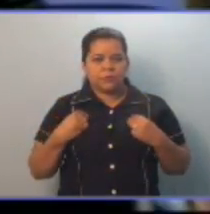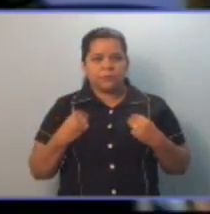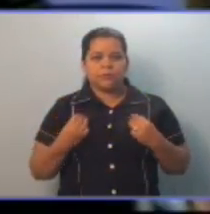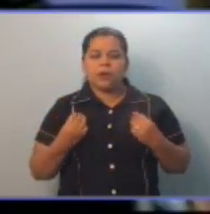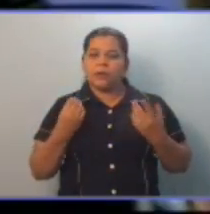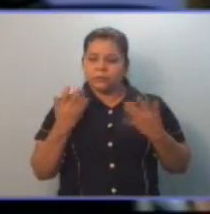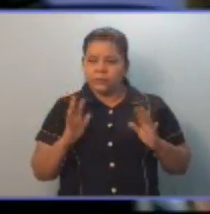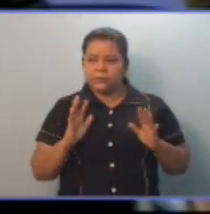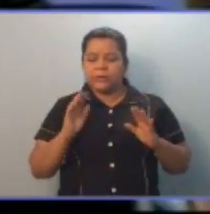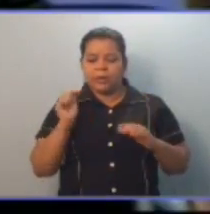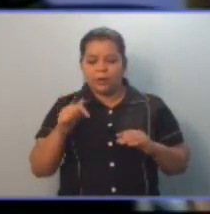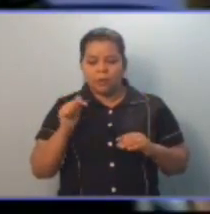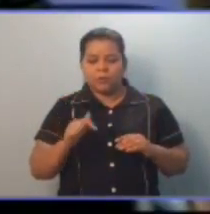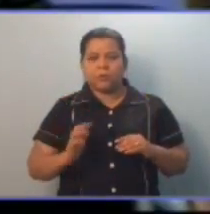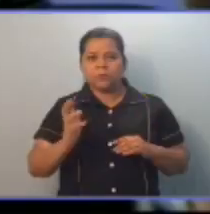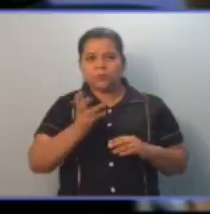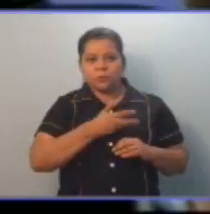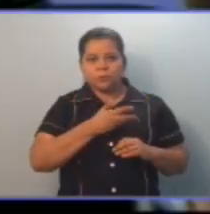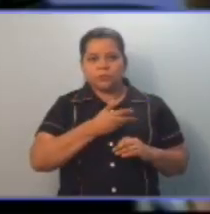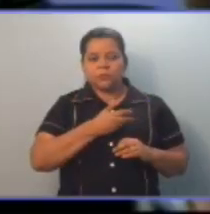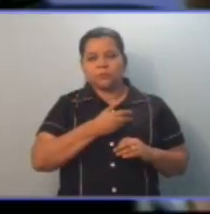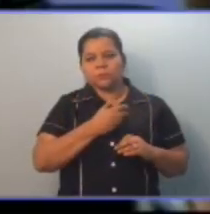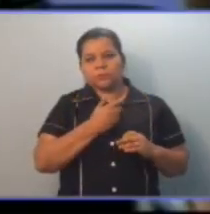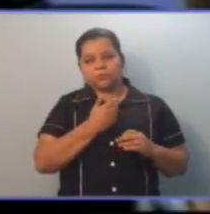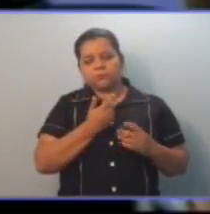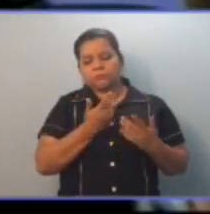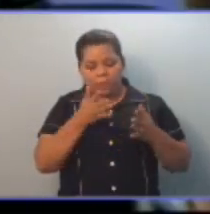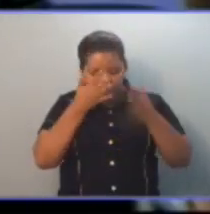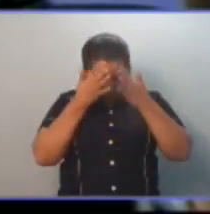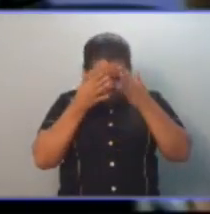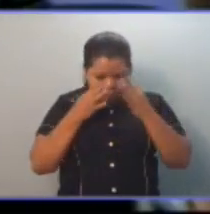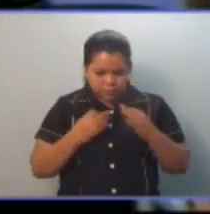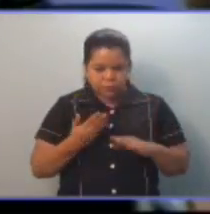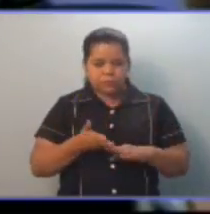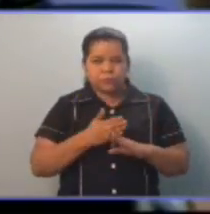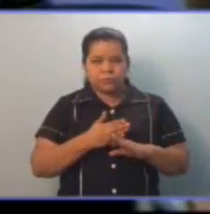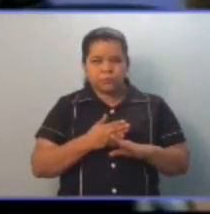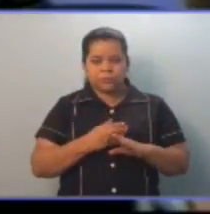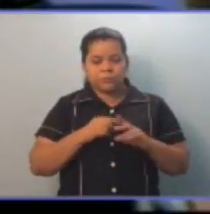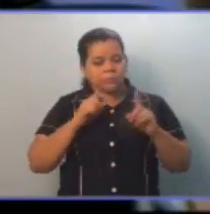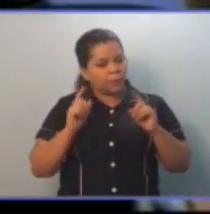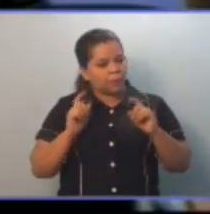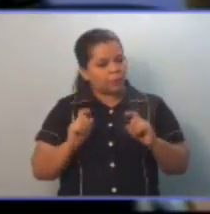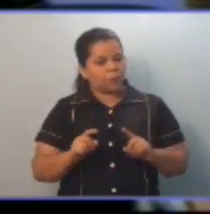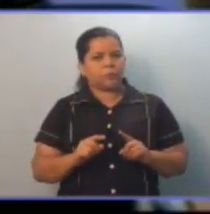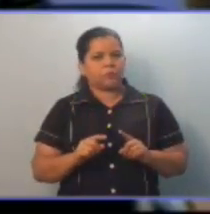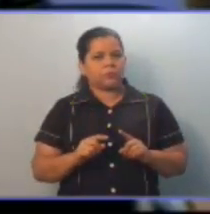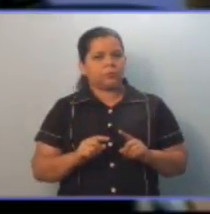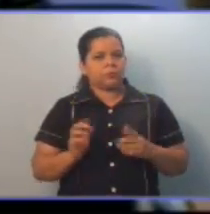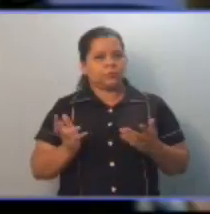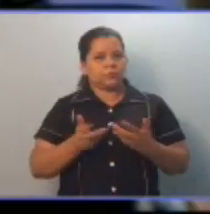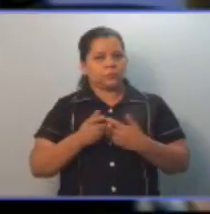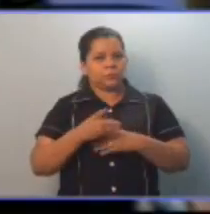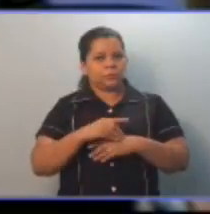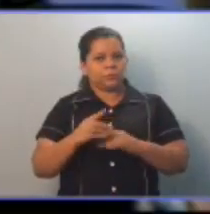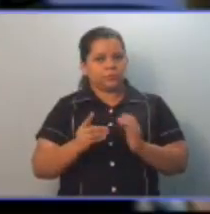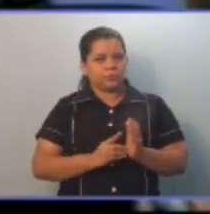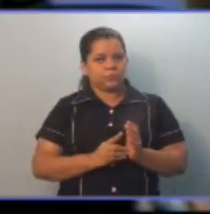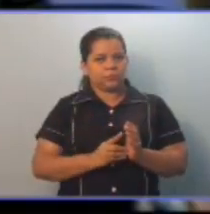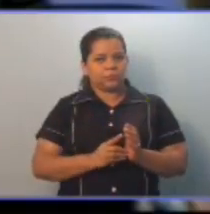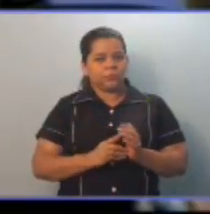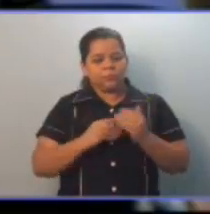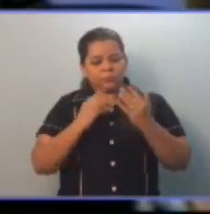se han dado fallos de esta naturaleza como los que me he permitido enunciar. Entonces la pregunta, colega diputado, porque pues, provoca